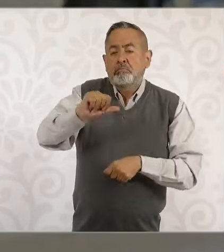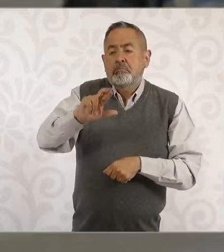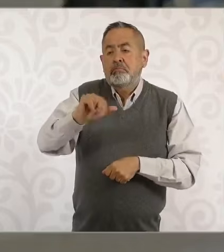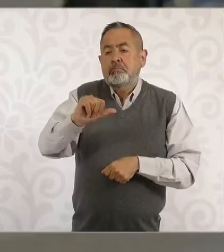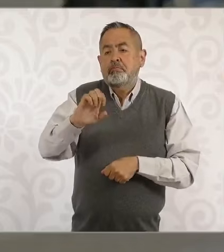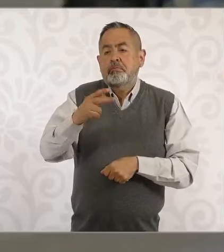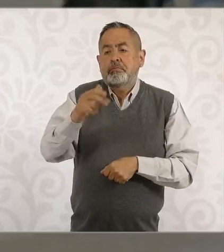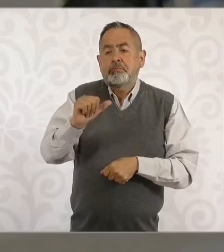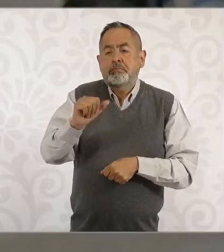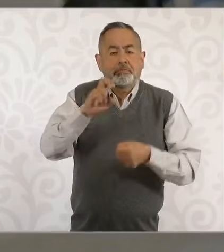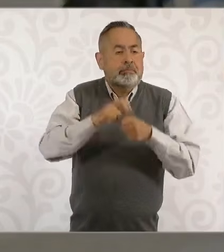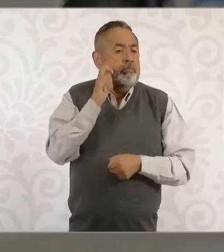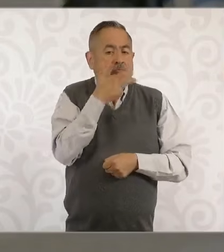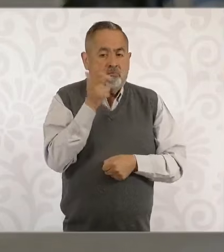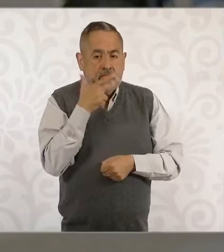en Chihuahua.